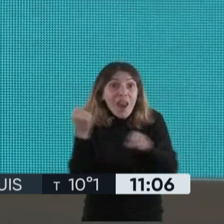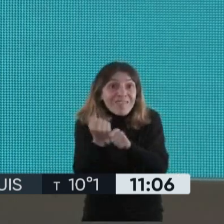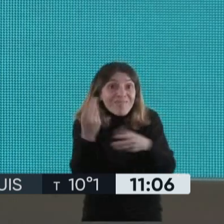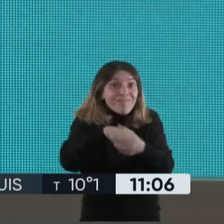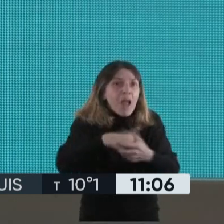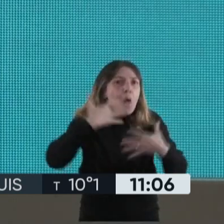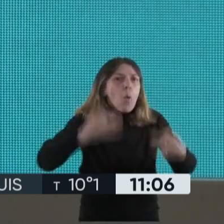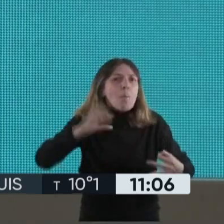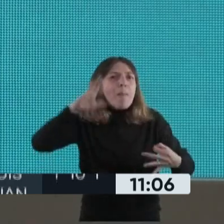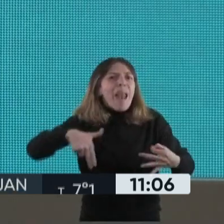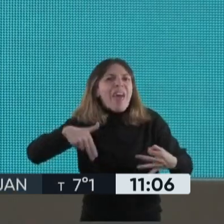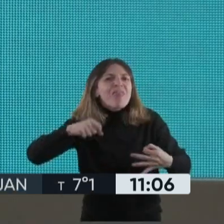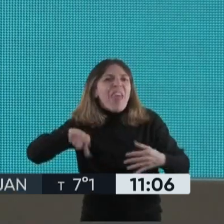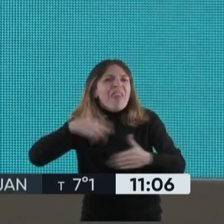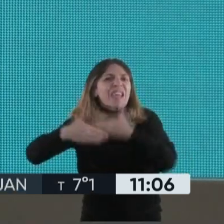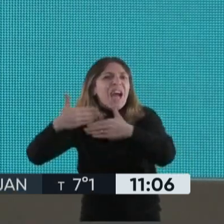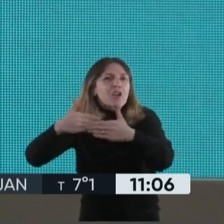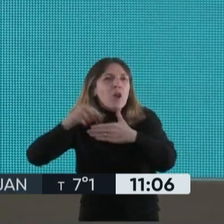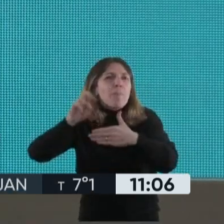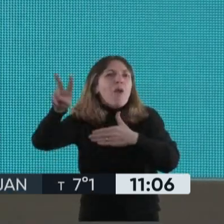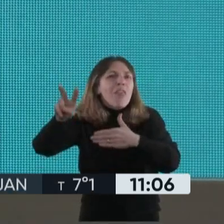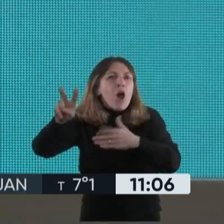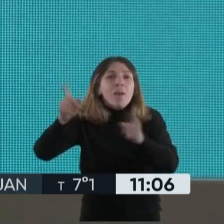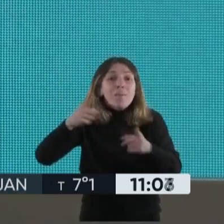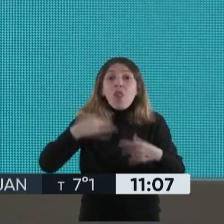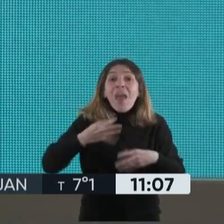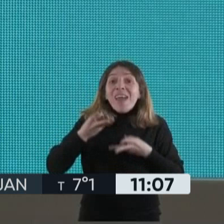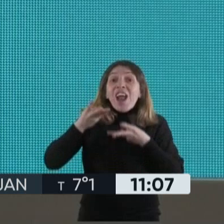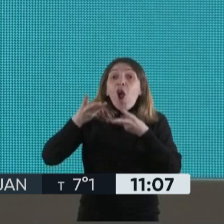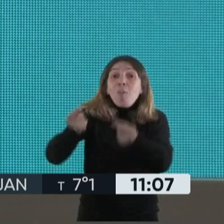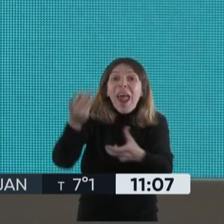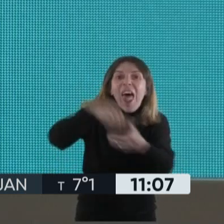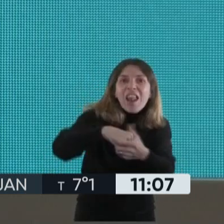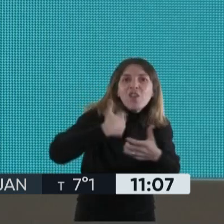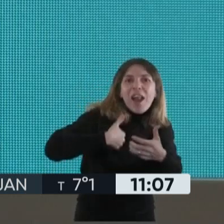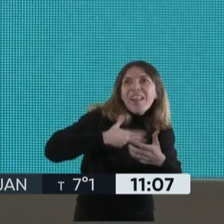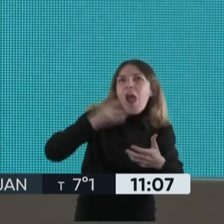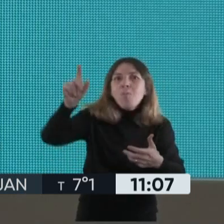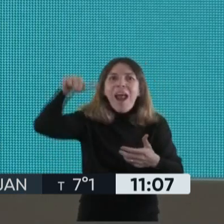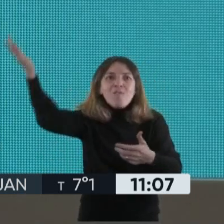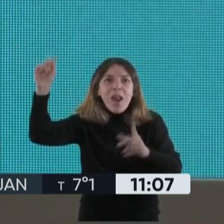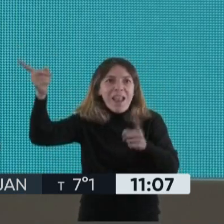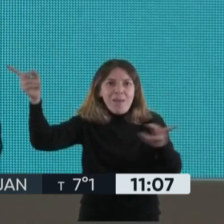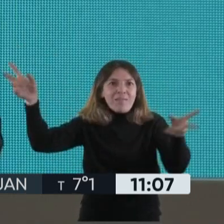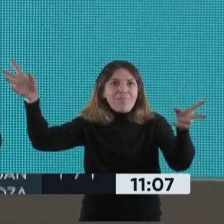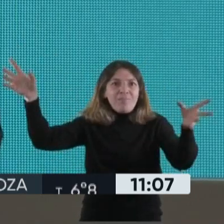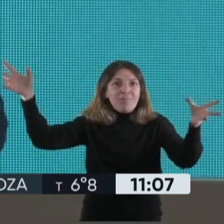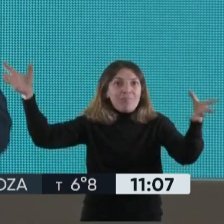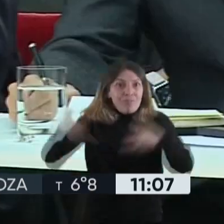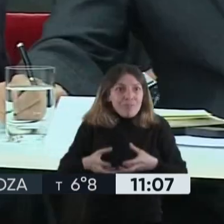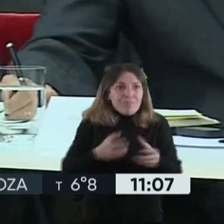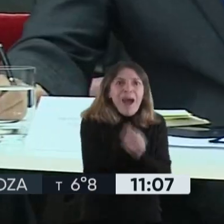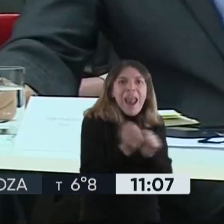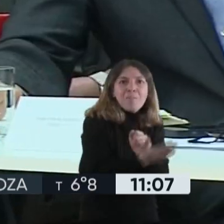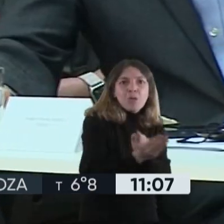plan de desarrollo de proveedores nacionales y regionales que se requiere en el régimen. Para el caso del